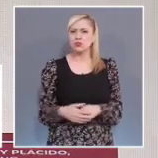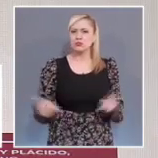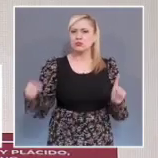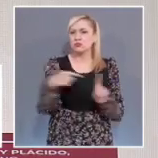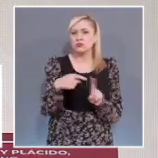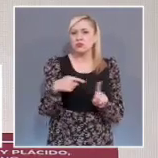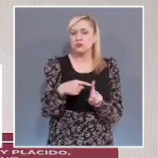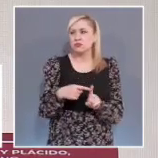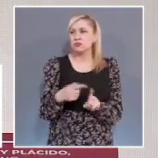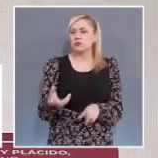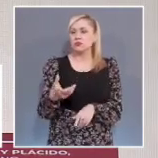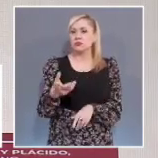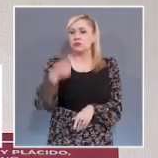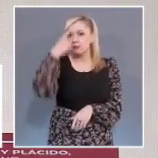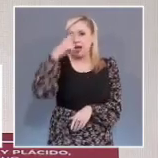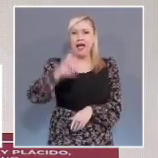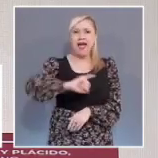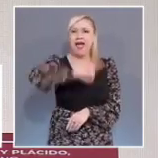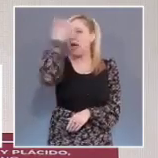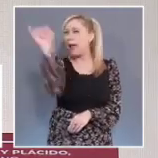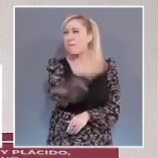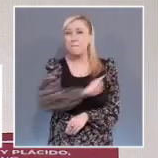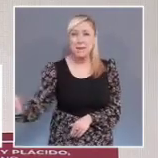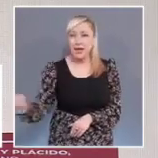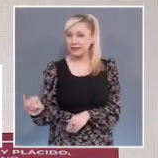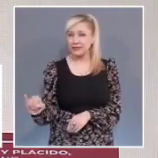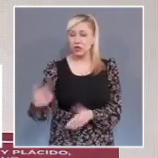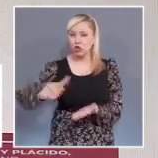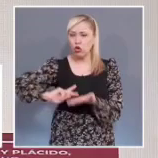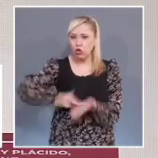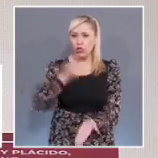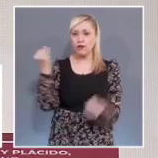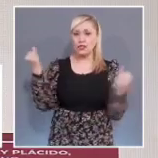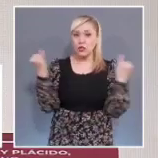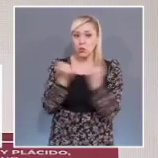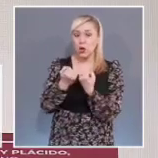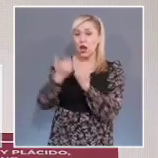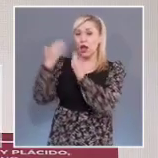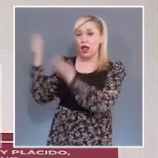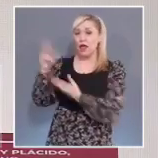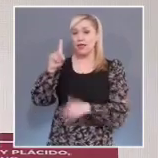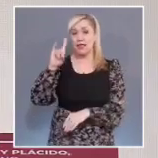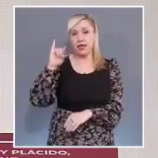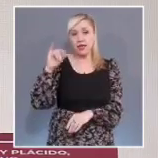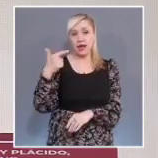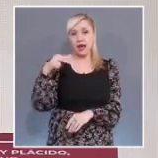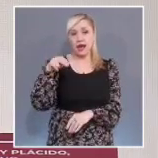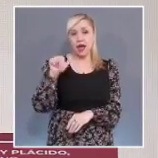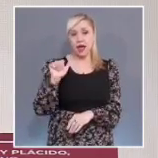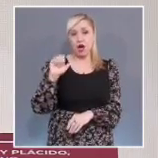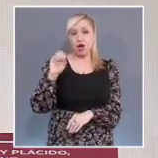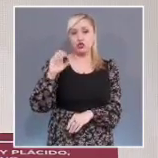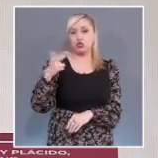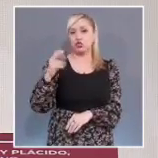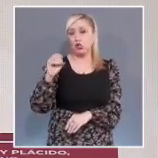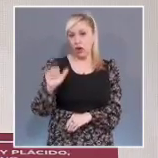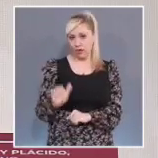permitan que hechos como los ocurridos a Digna Ochoa vuelvan a ocurrir. Que defender